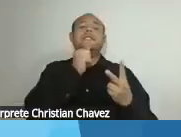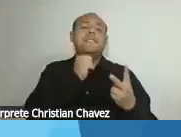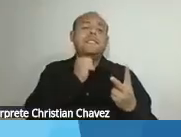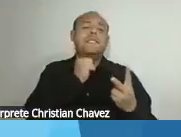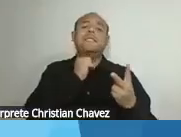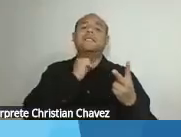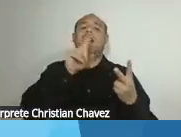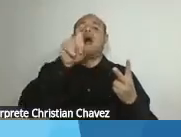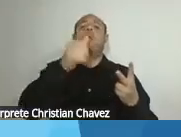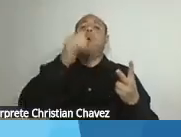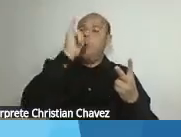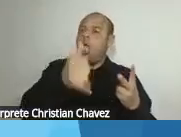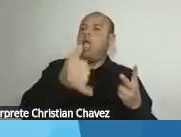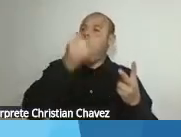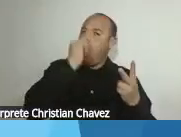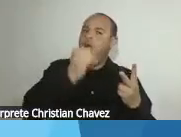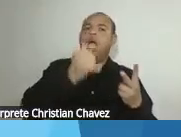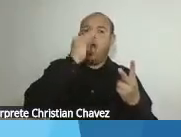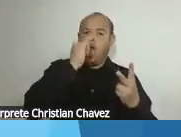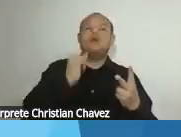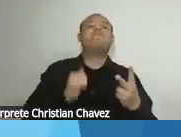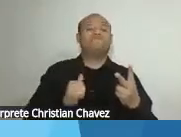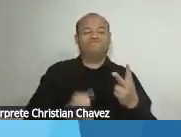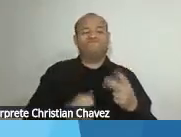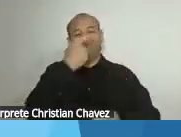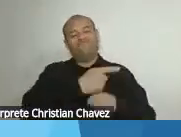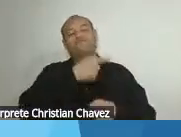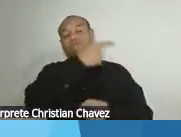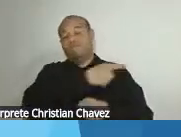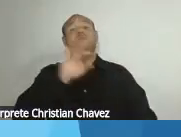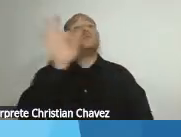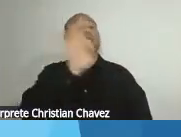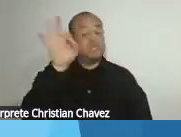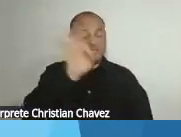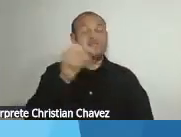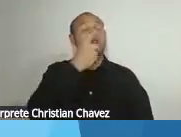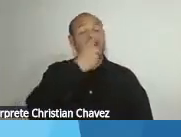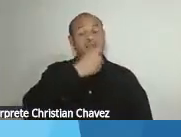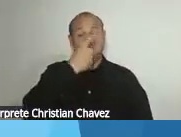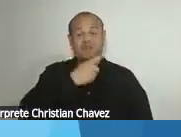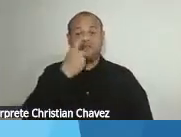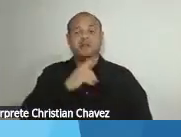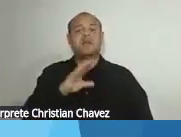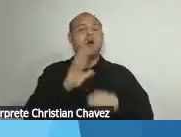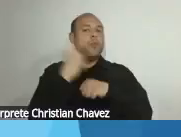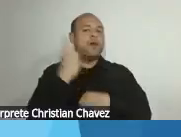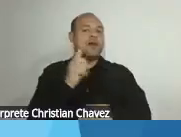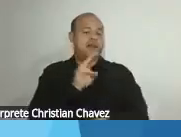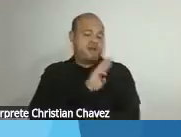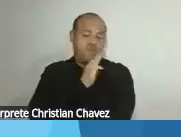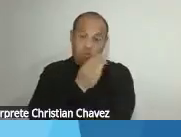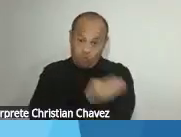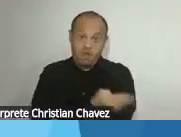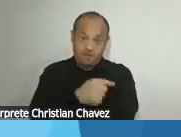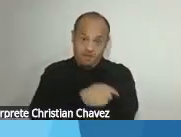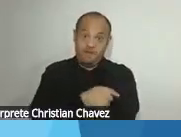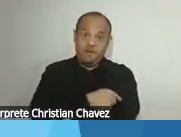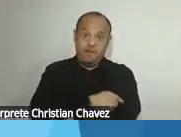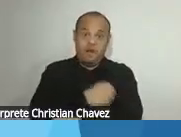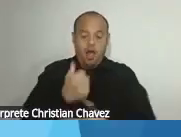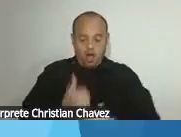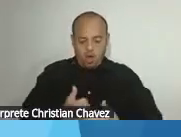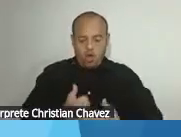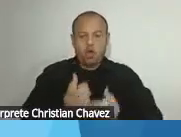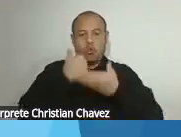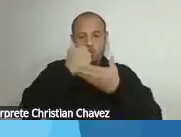riesgo de diabetes. ¿Por qué? Porque el músculo nos ayuda bastante a controlar la glucosa de la sangre, ¿sí?